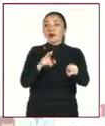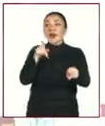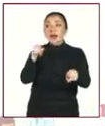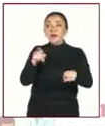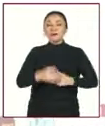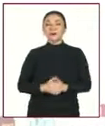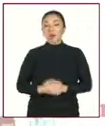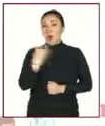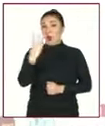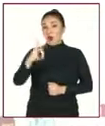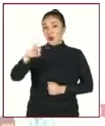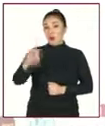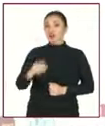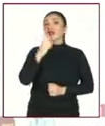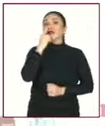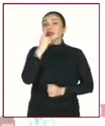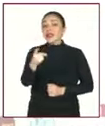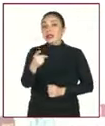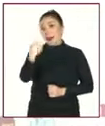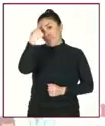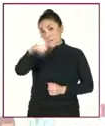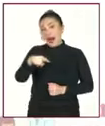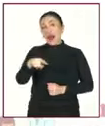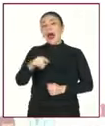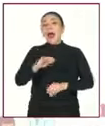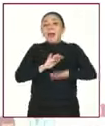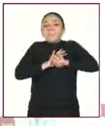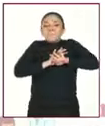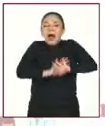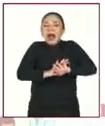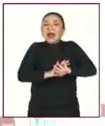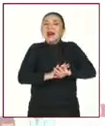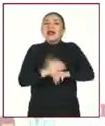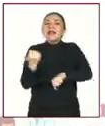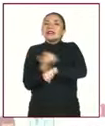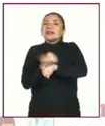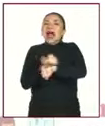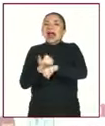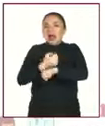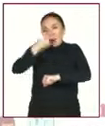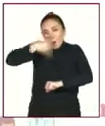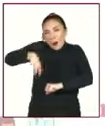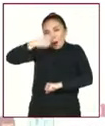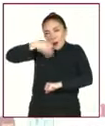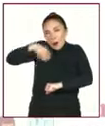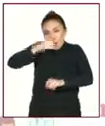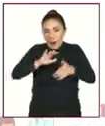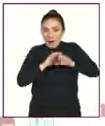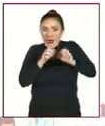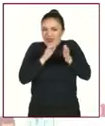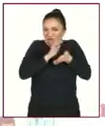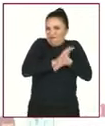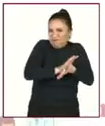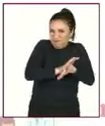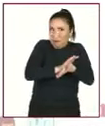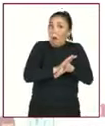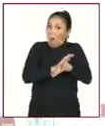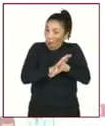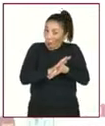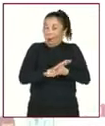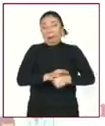El 4% dijo que para detener hemorragias externas. Interesante que hayan respondido así.